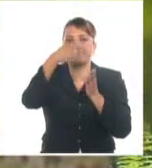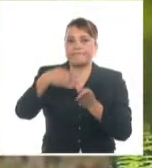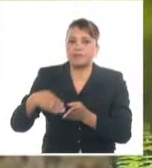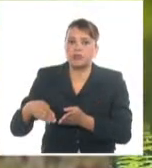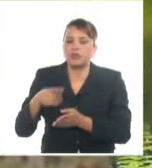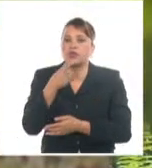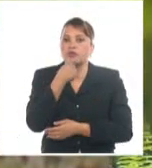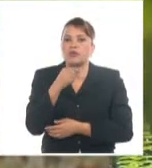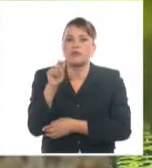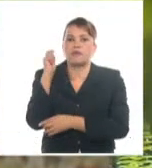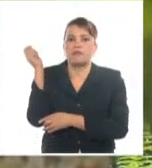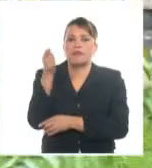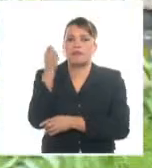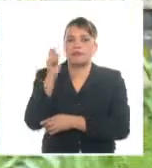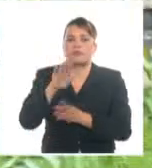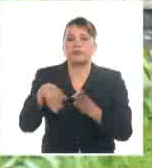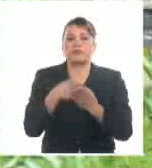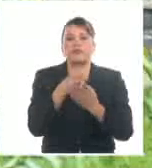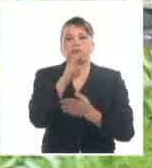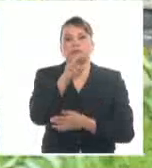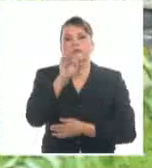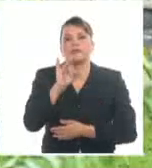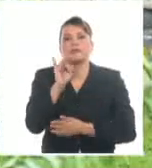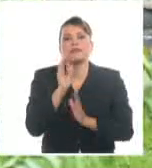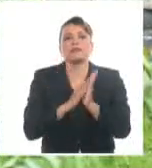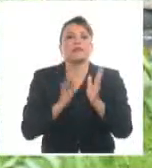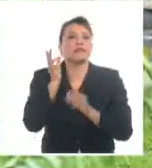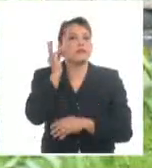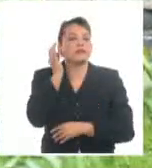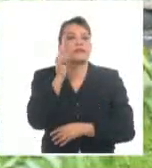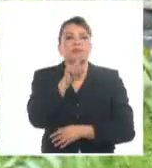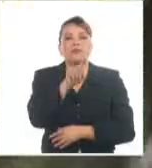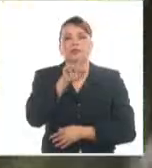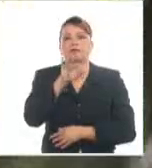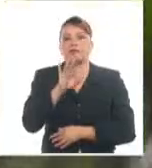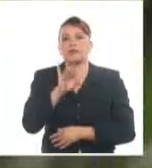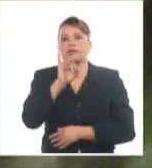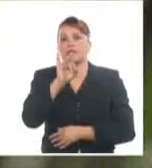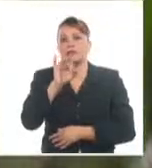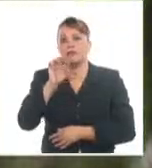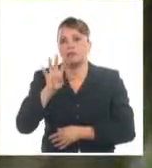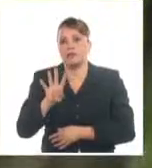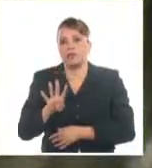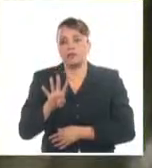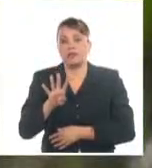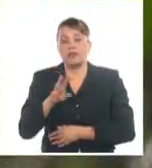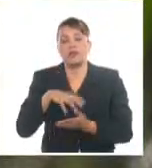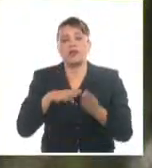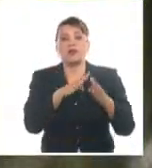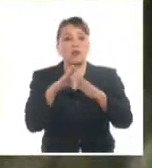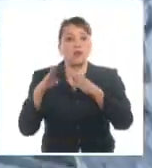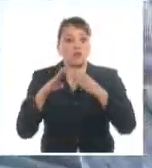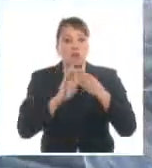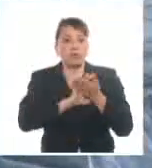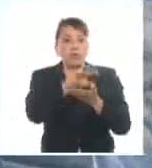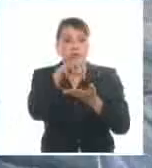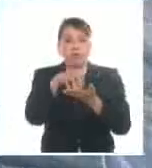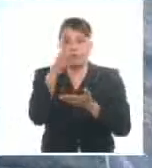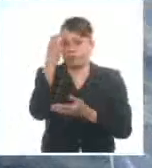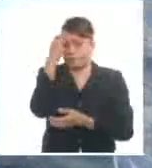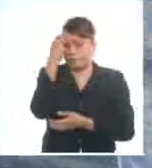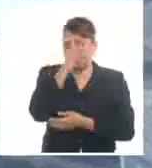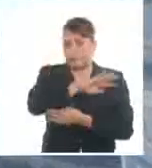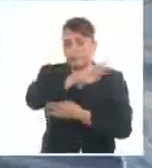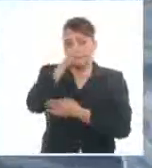padre de la patria el 27 de febrero de 1874. Fue esta comunidad de la Sierra Maestra su lugar